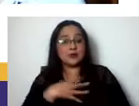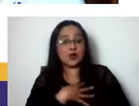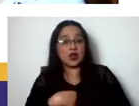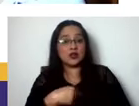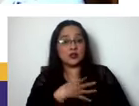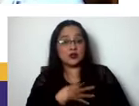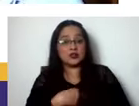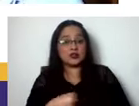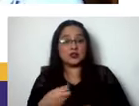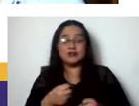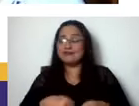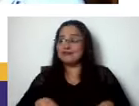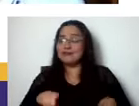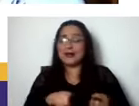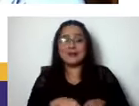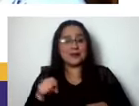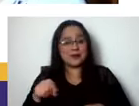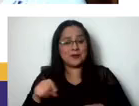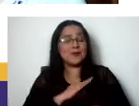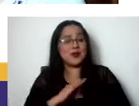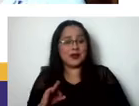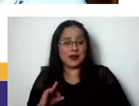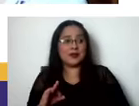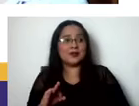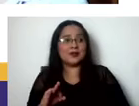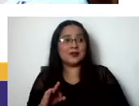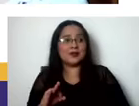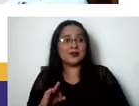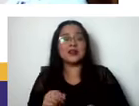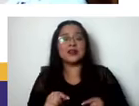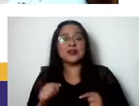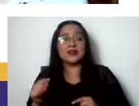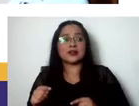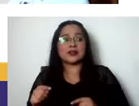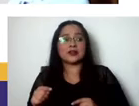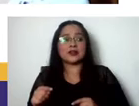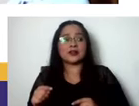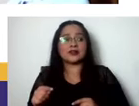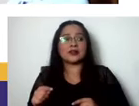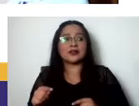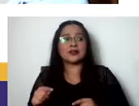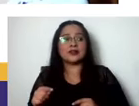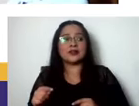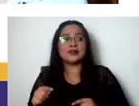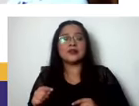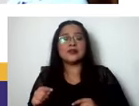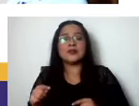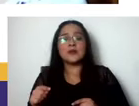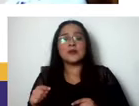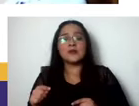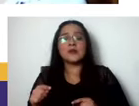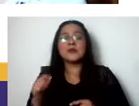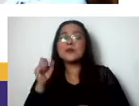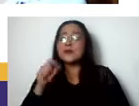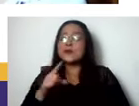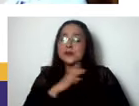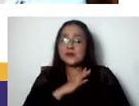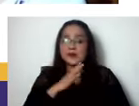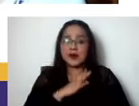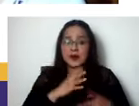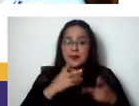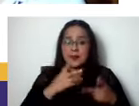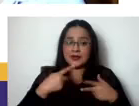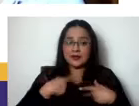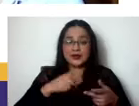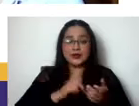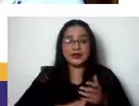tu propia familia, pero seguimos teniendo la empatía de ser cuidadoras aún en el